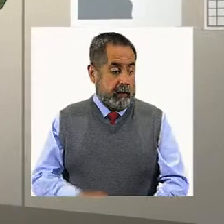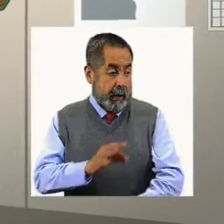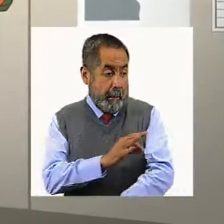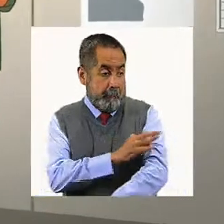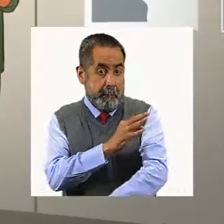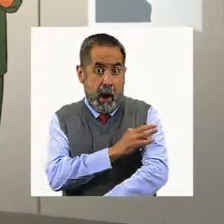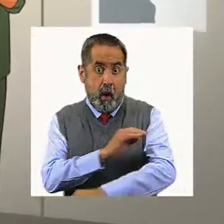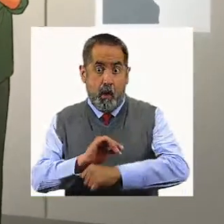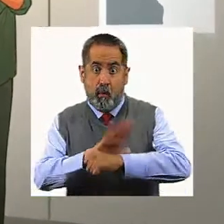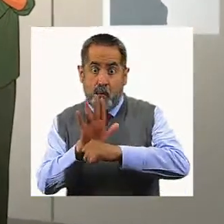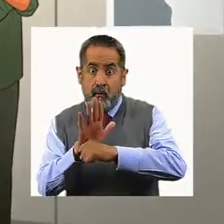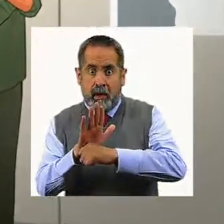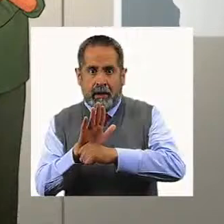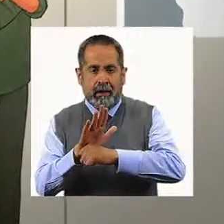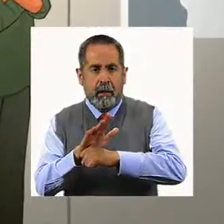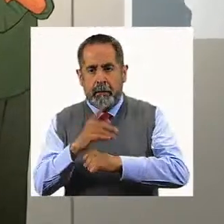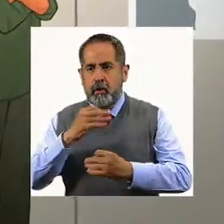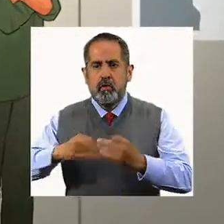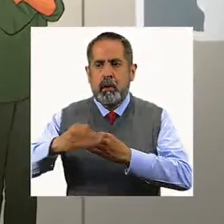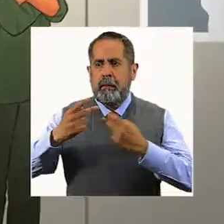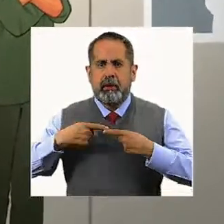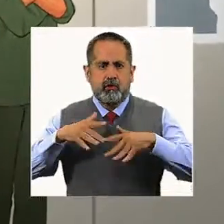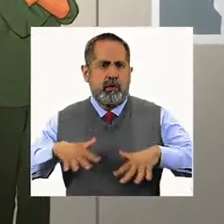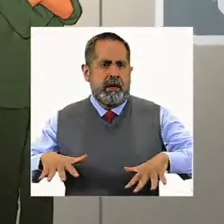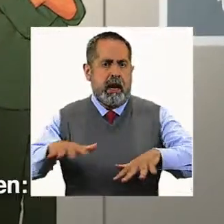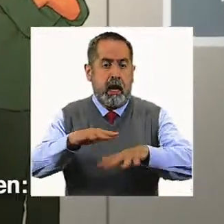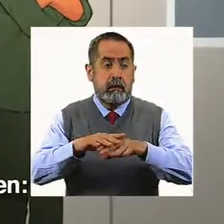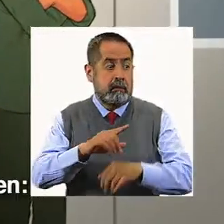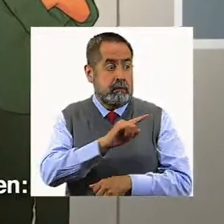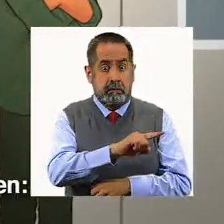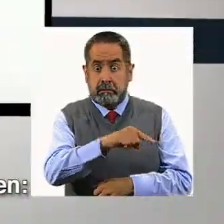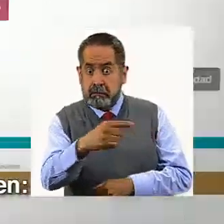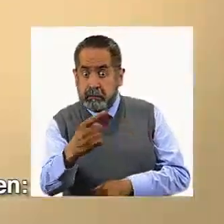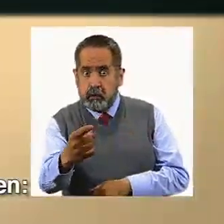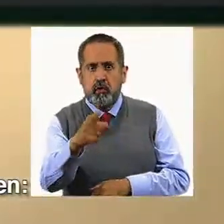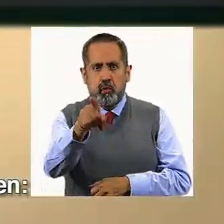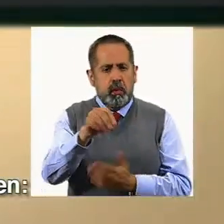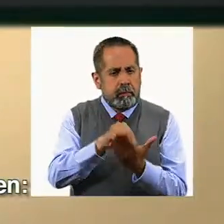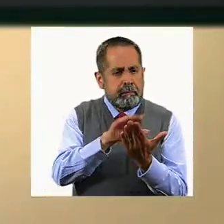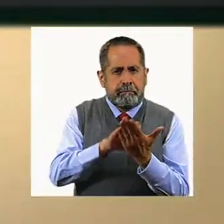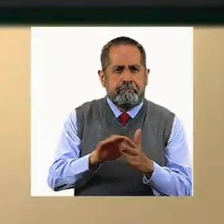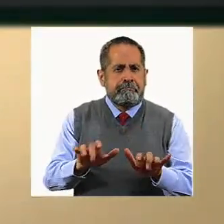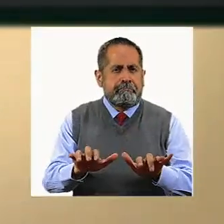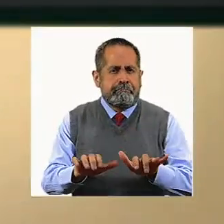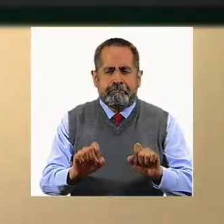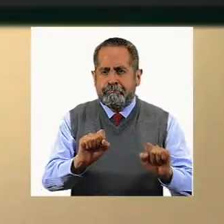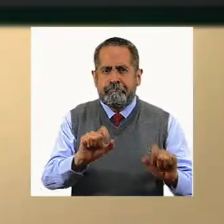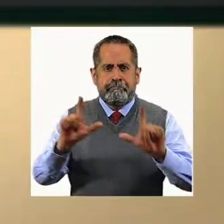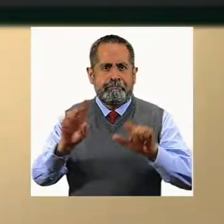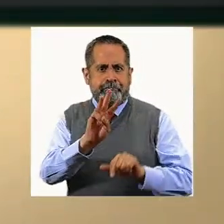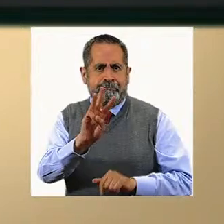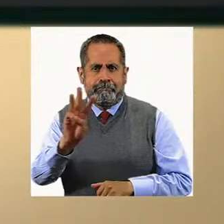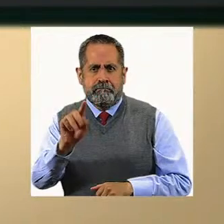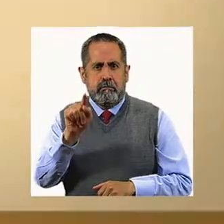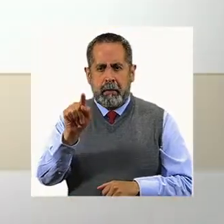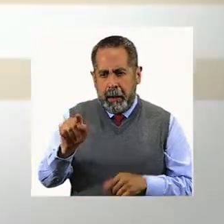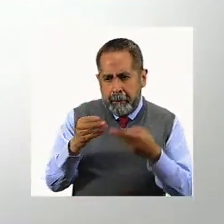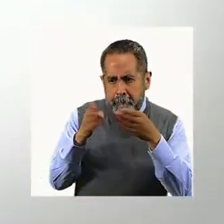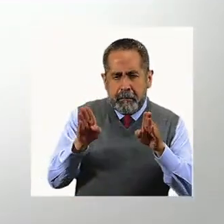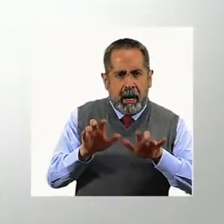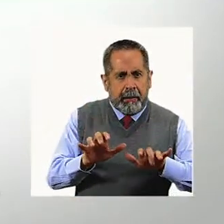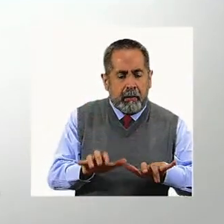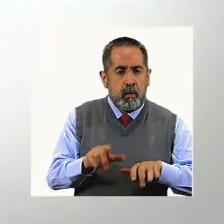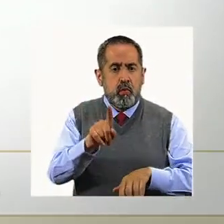La vacuna contra la COVID-19 es para todas y todos. Cuando llegue tu momento, regístrate en mivacuna.salud.gov